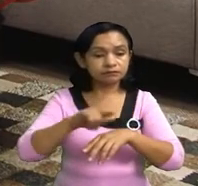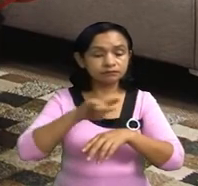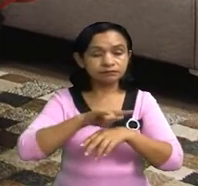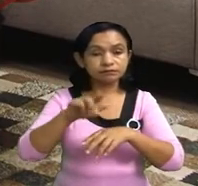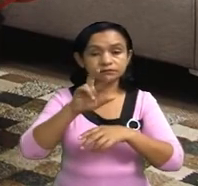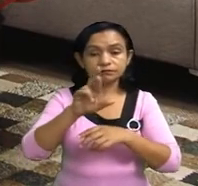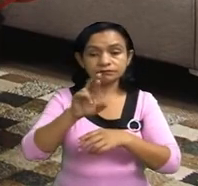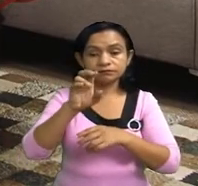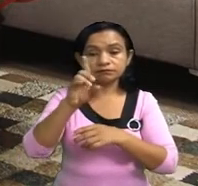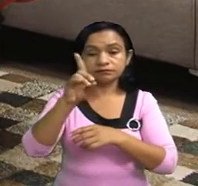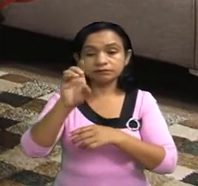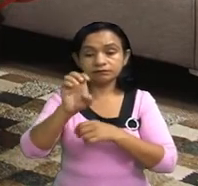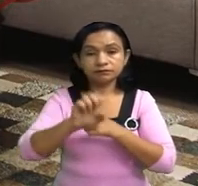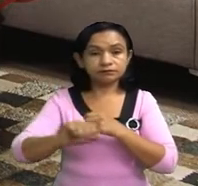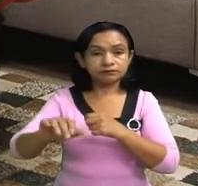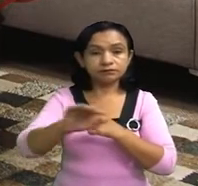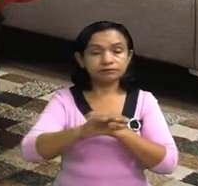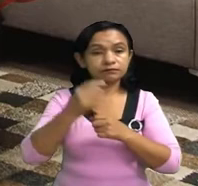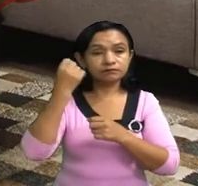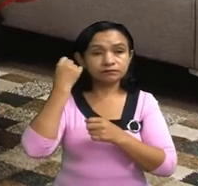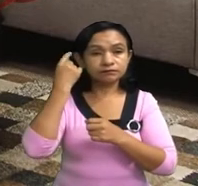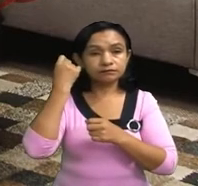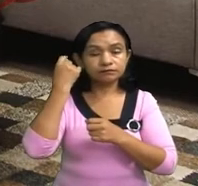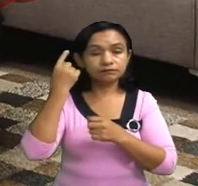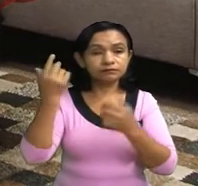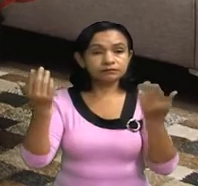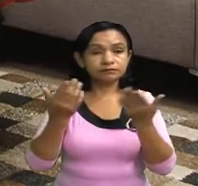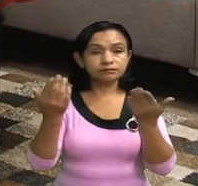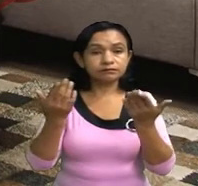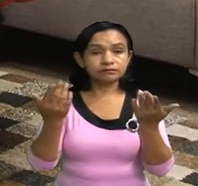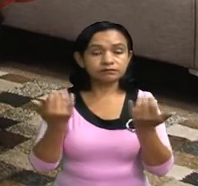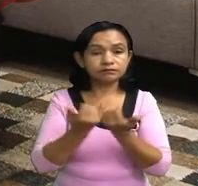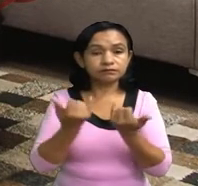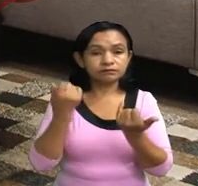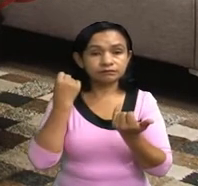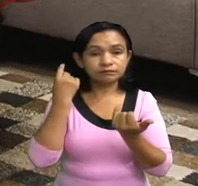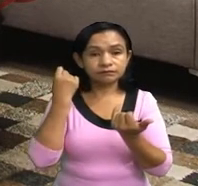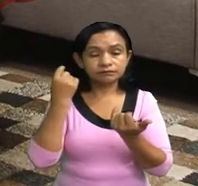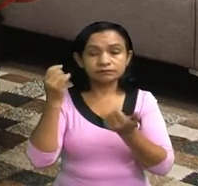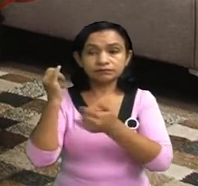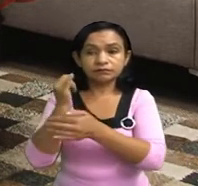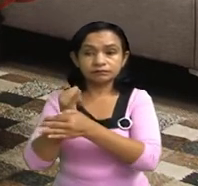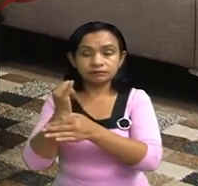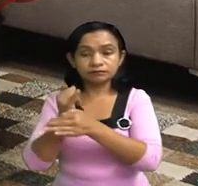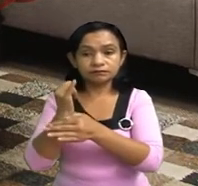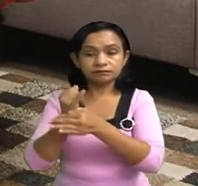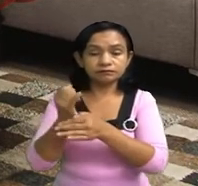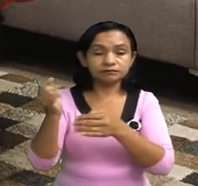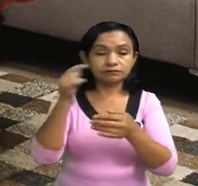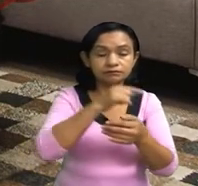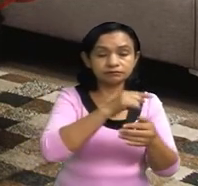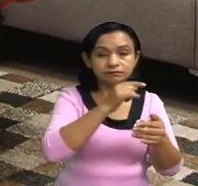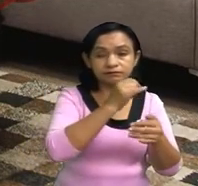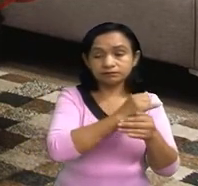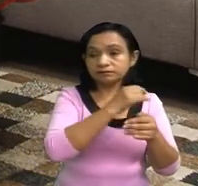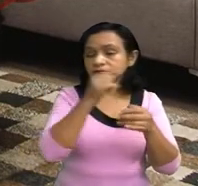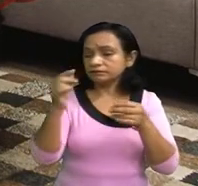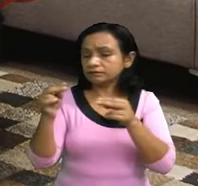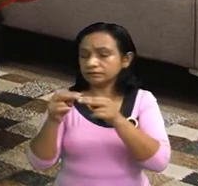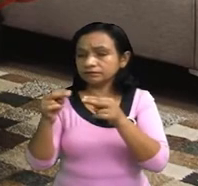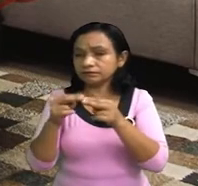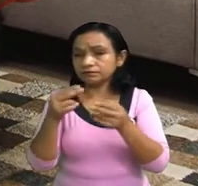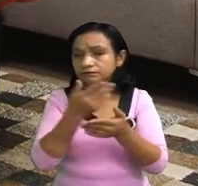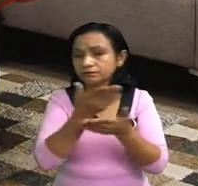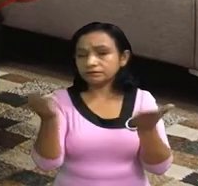redes sociales también. Entender un poquito esa dinámica de entenderse ustedes con la iglesia y la iglesia con ustedes. Porque digo ustedes,